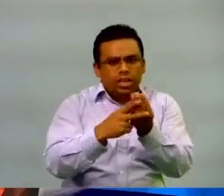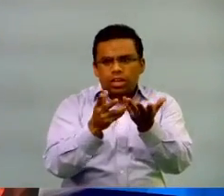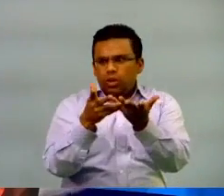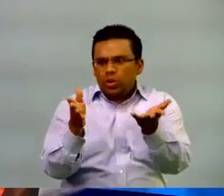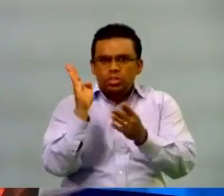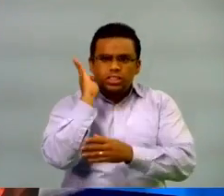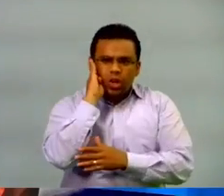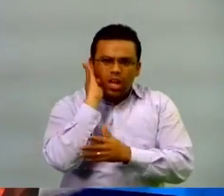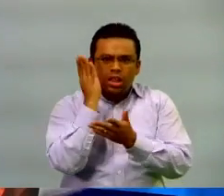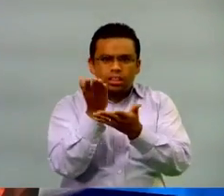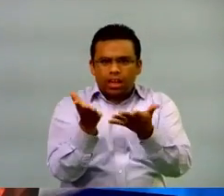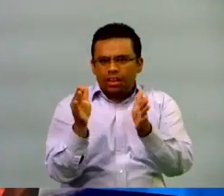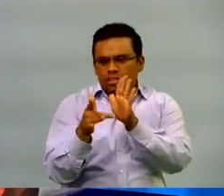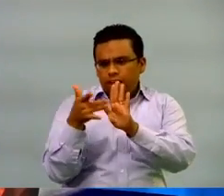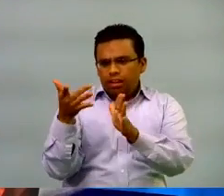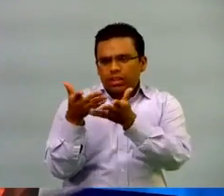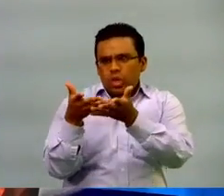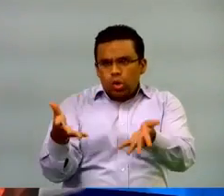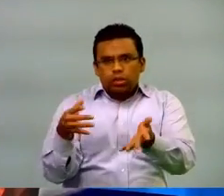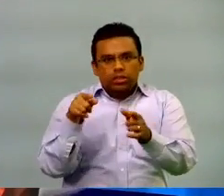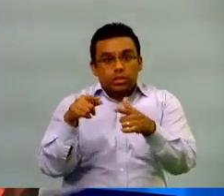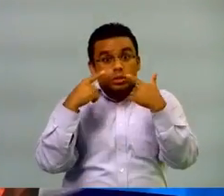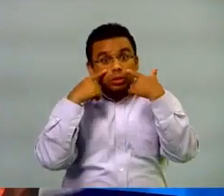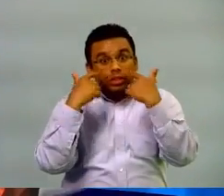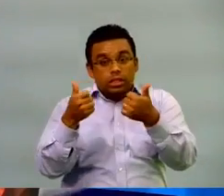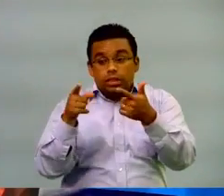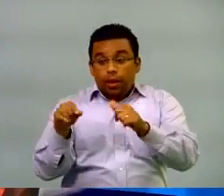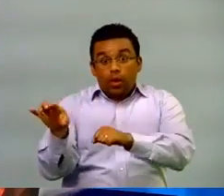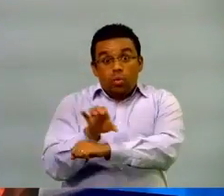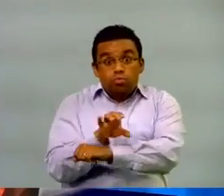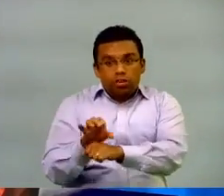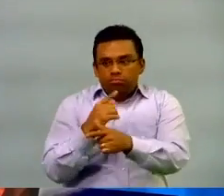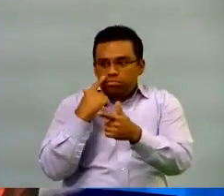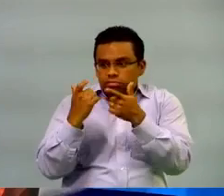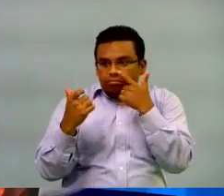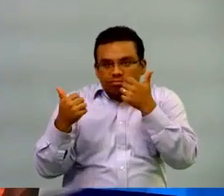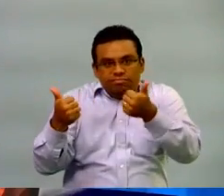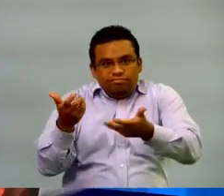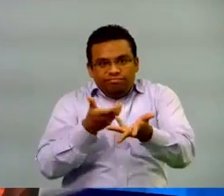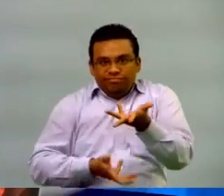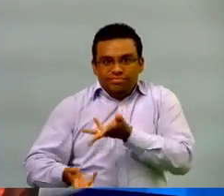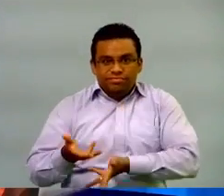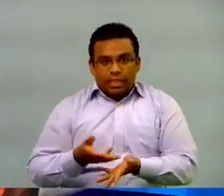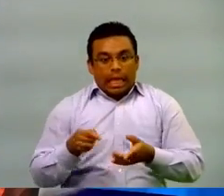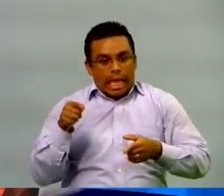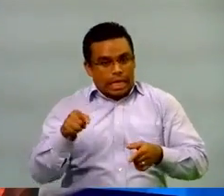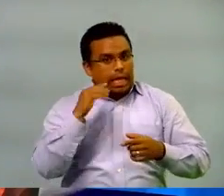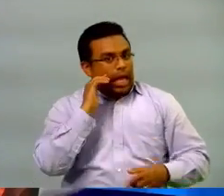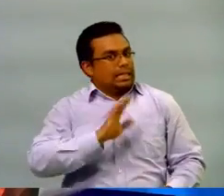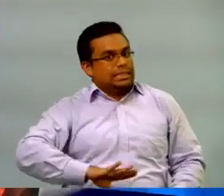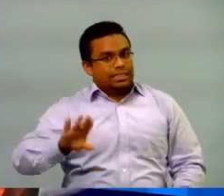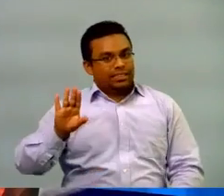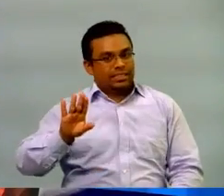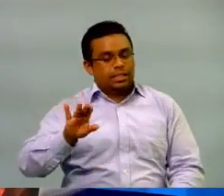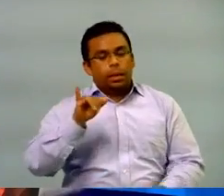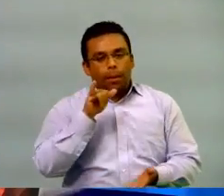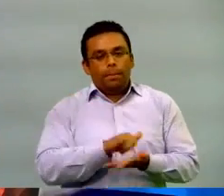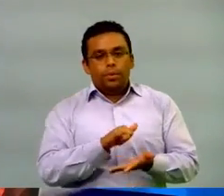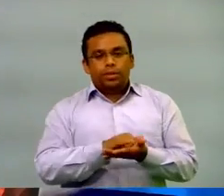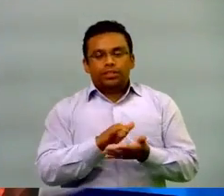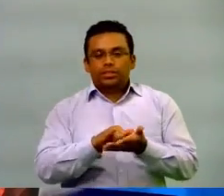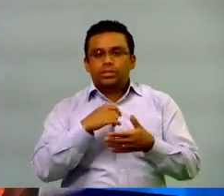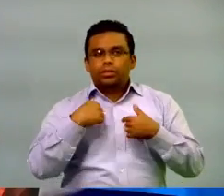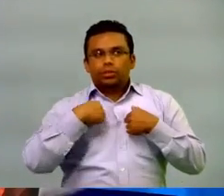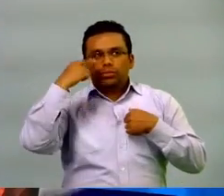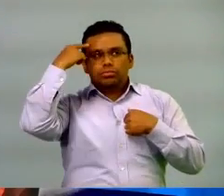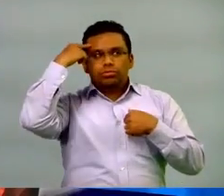su celular, con las tablets, con el computador, y entonces hacen de que nuestro reto de llevar